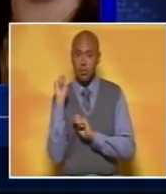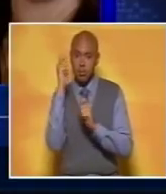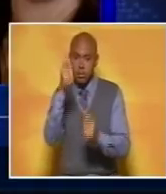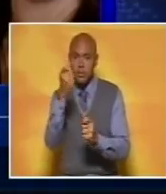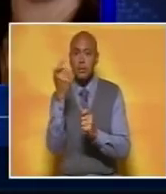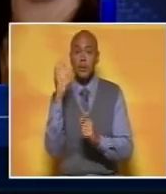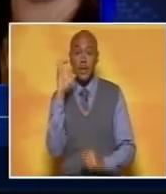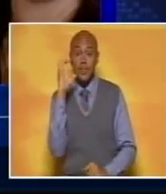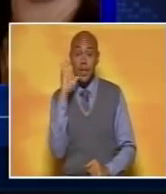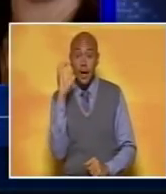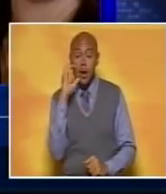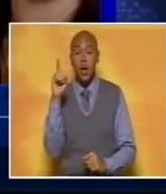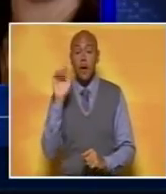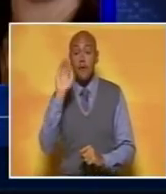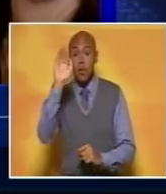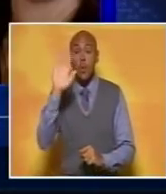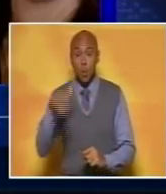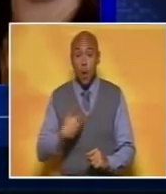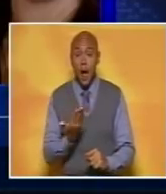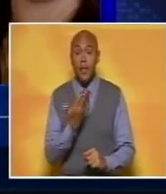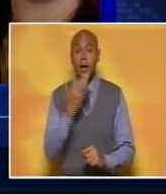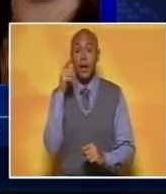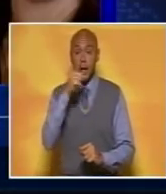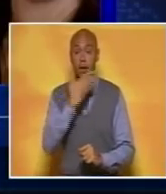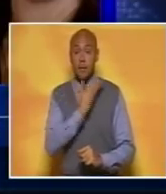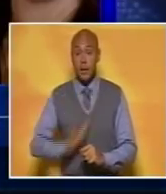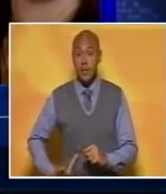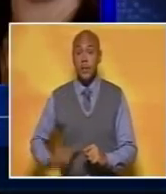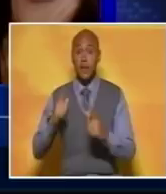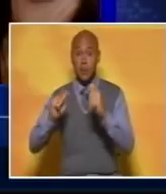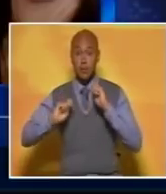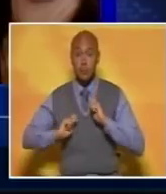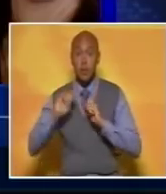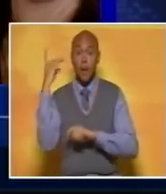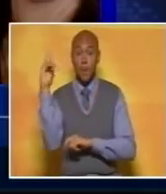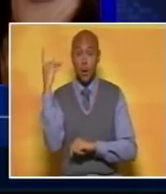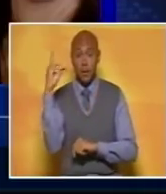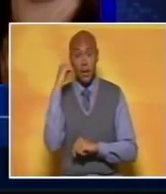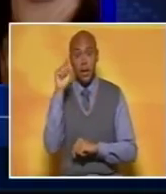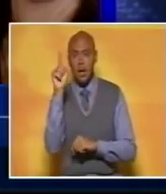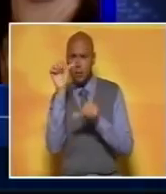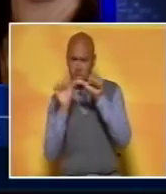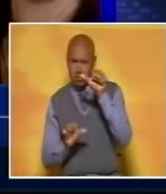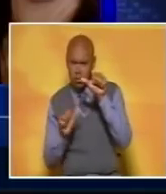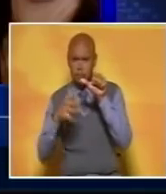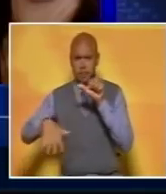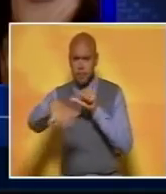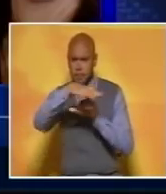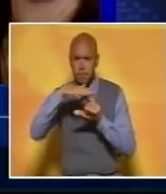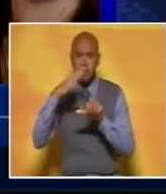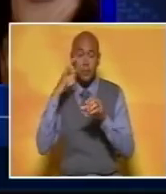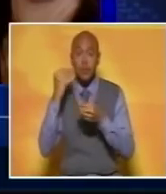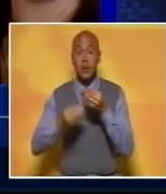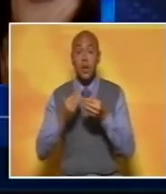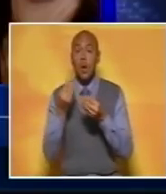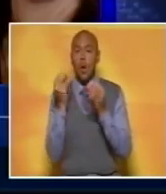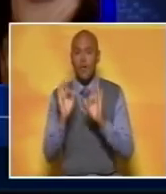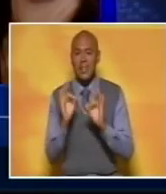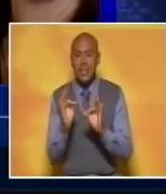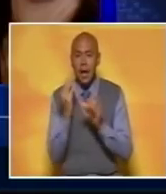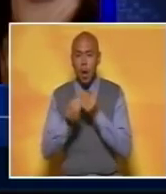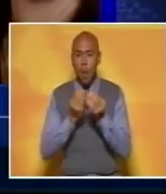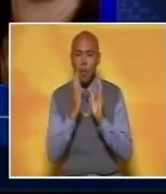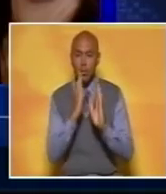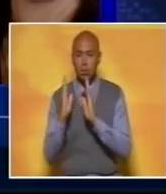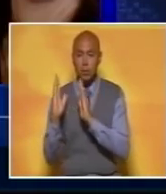y por ende de la presidencia de la Nación, sostuvo que todas las alternativas serán analizadas, pero evitó adelantar cuáles serían los pasos para